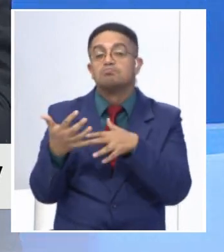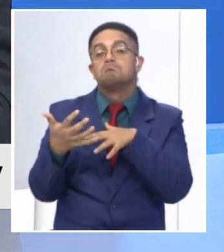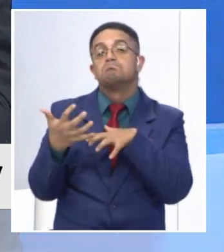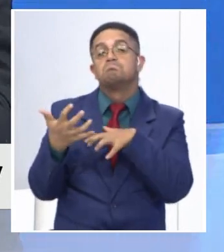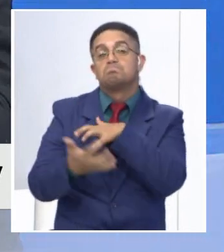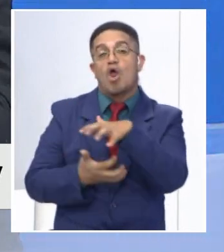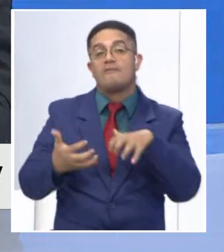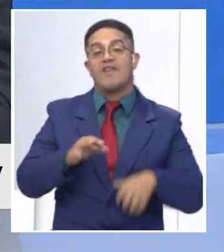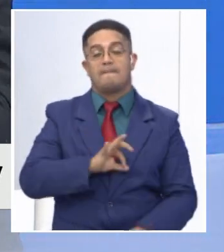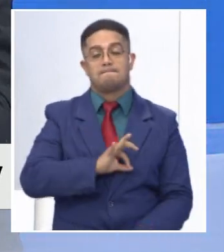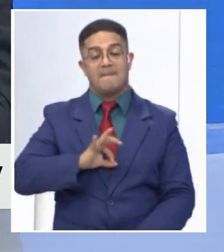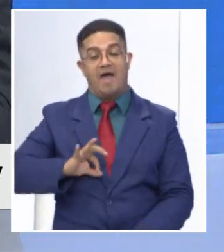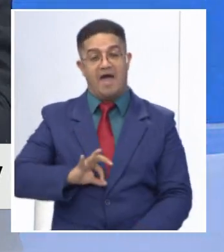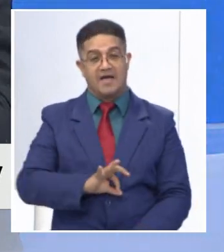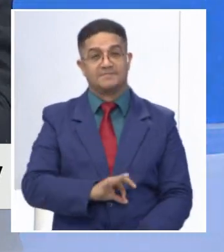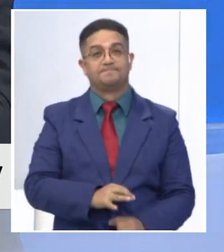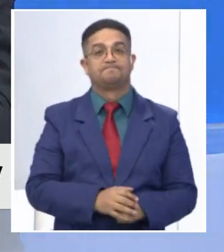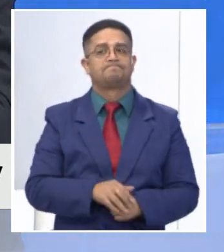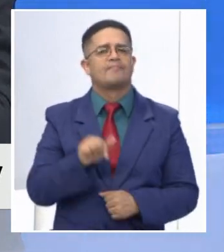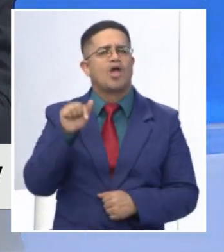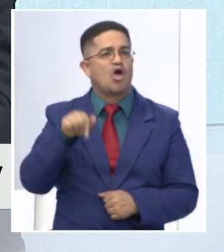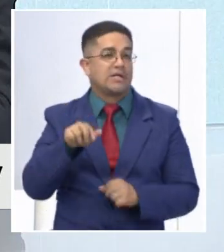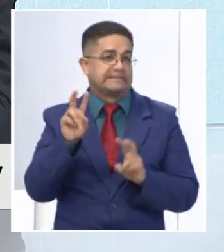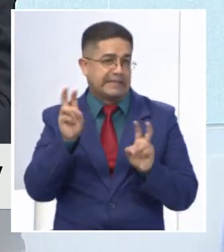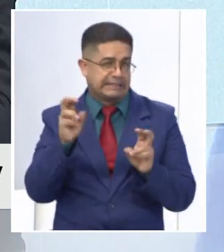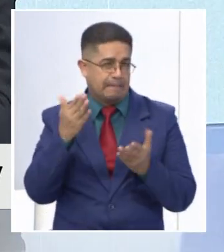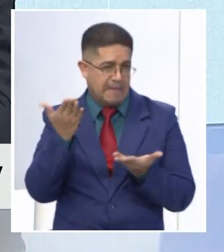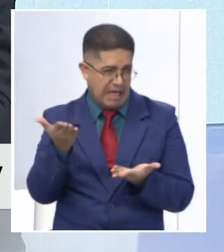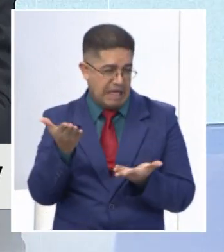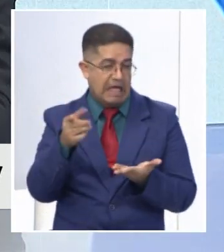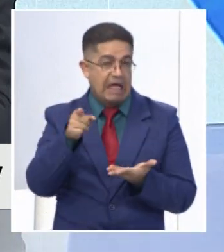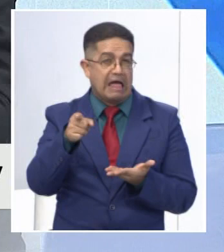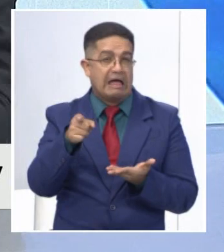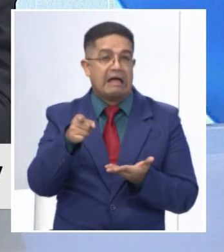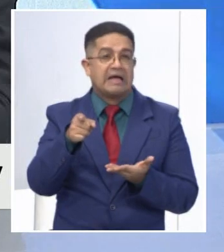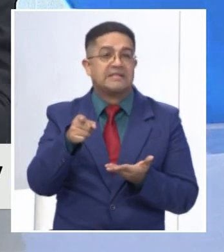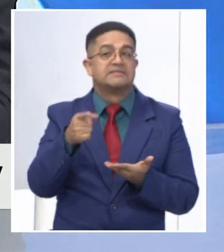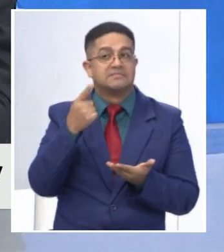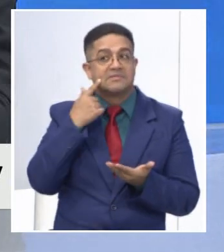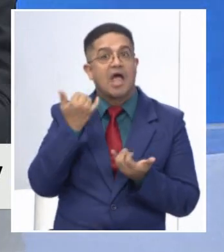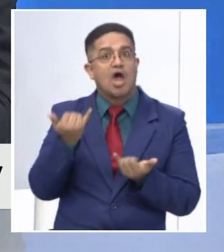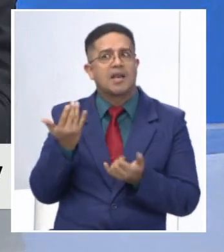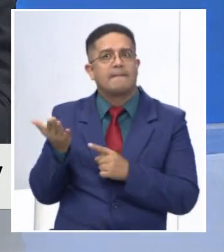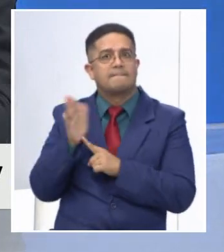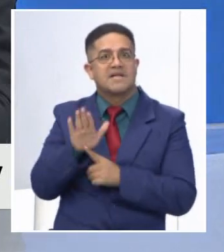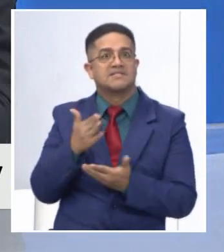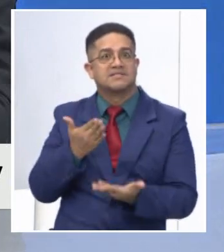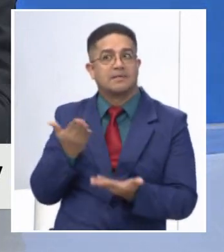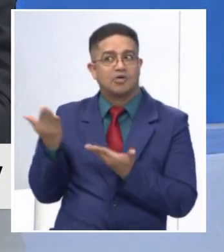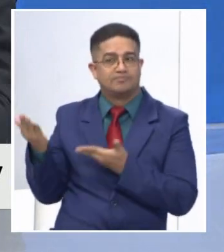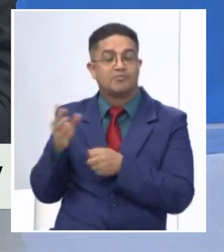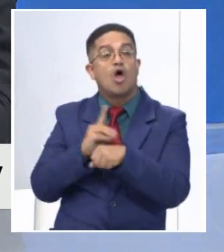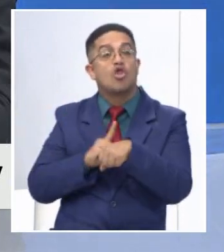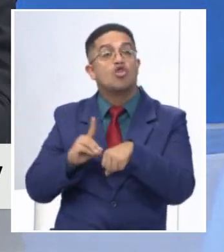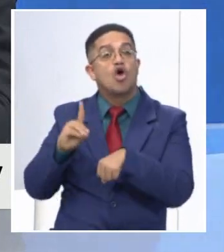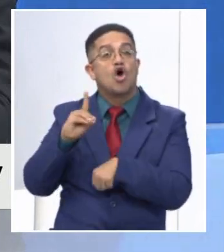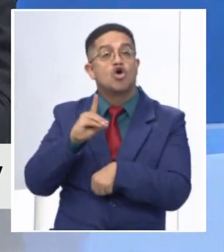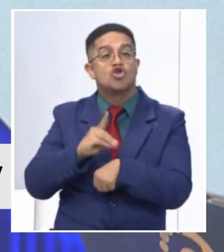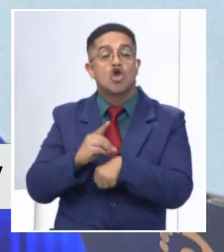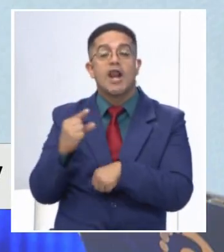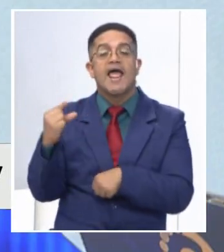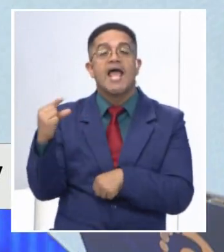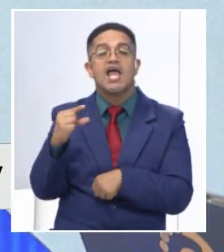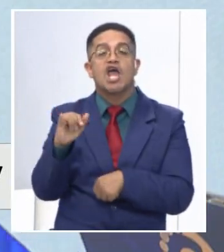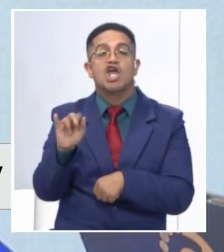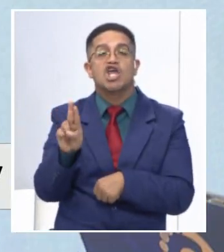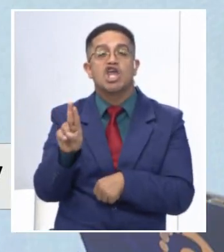trastornos gastrointestinales. Y como este es el tema del día de hoy, corresponde entonces presentar al especialista que nos acompaña esta tarde. Ella es